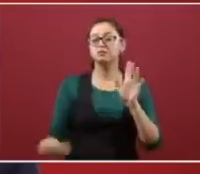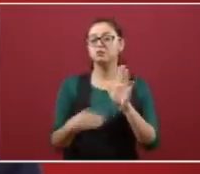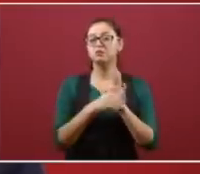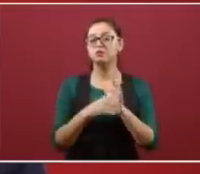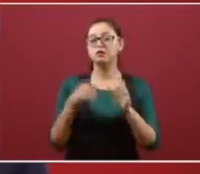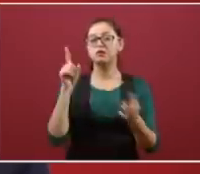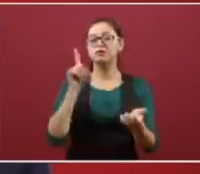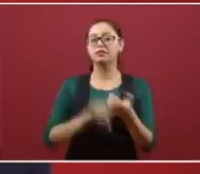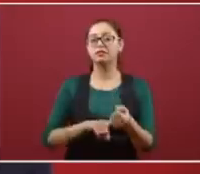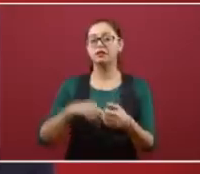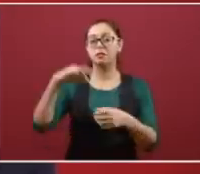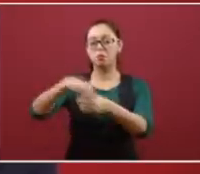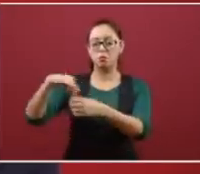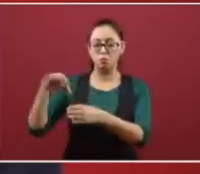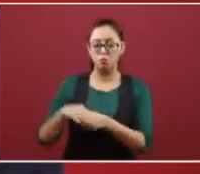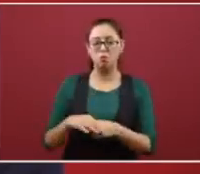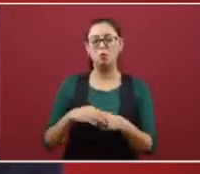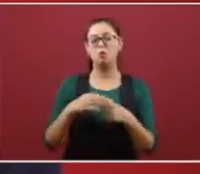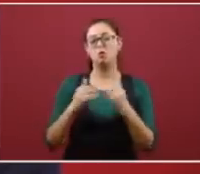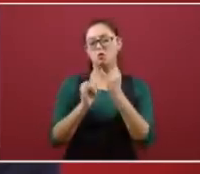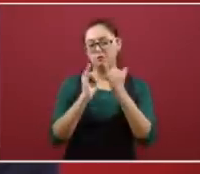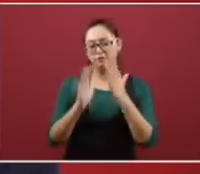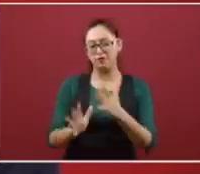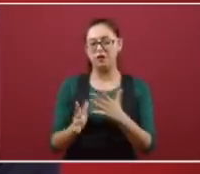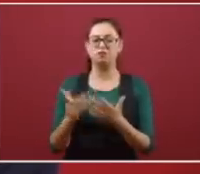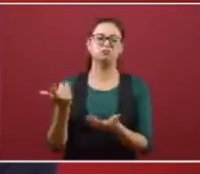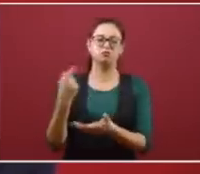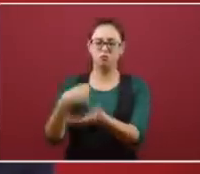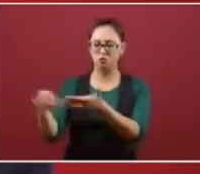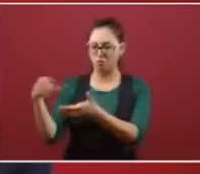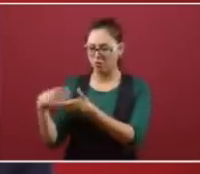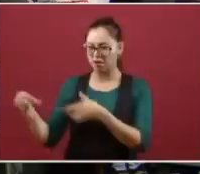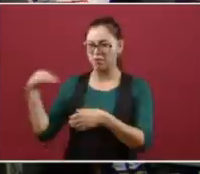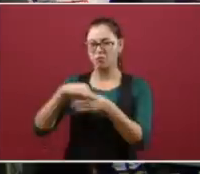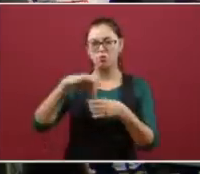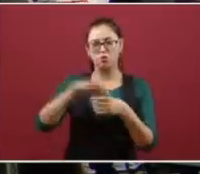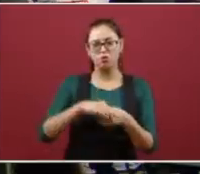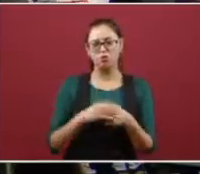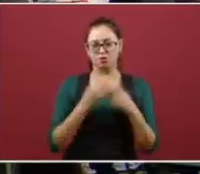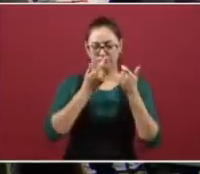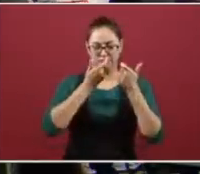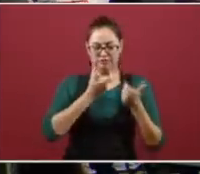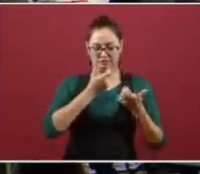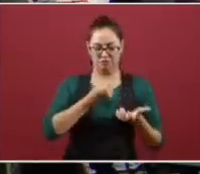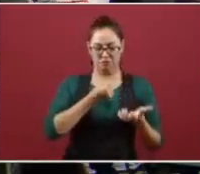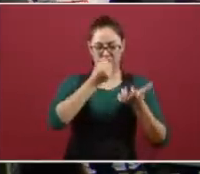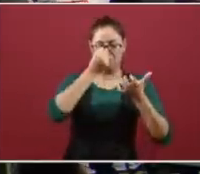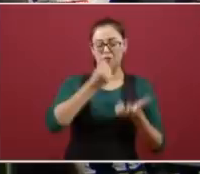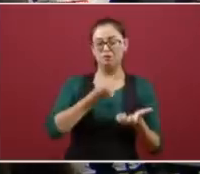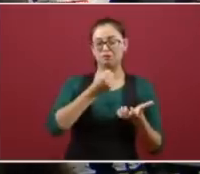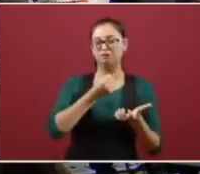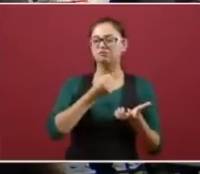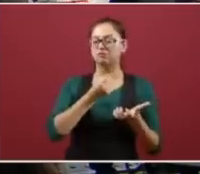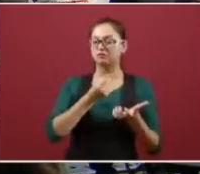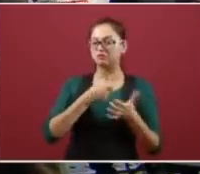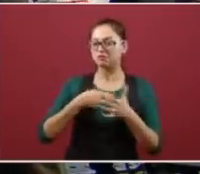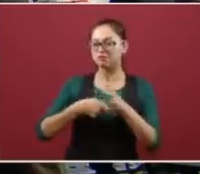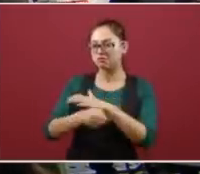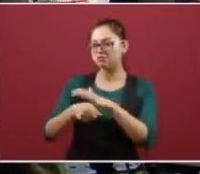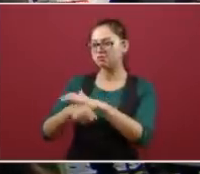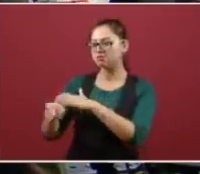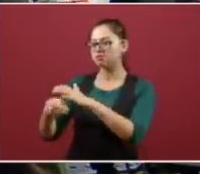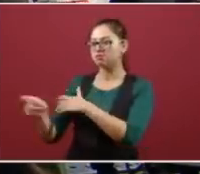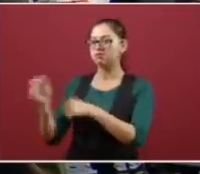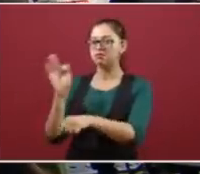la compra del voto el uso del dinero del presupuesto para favorecer a